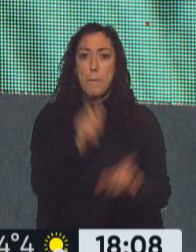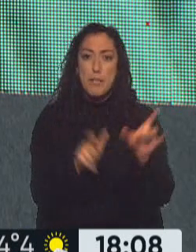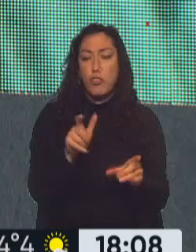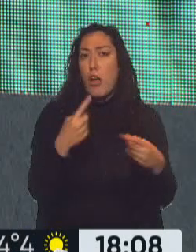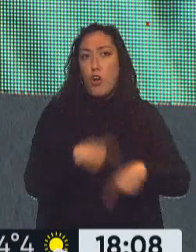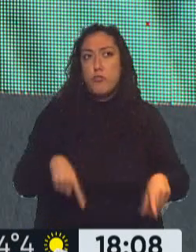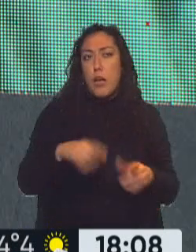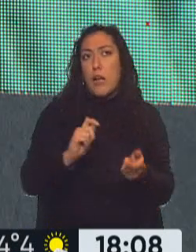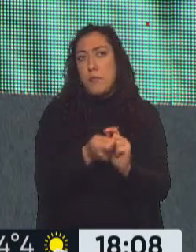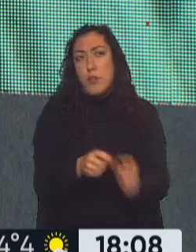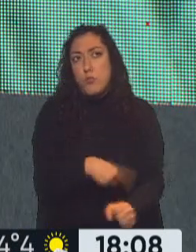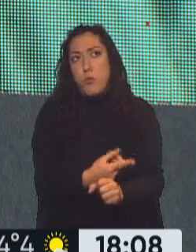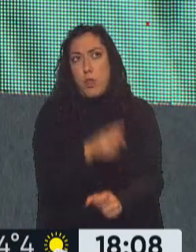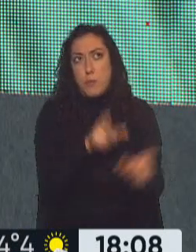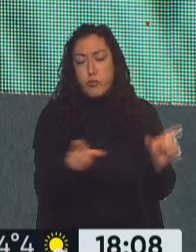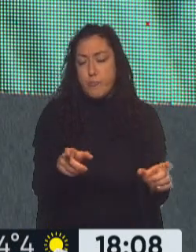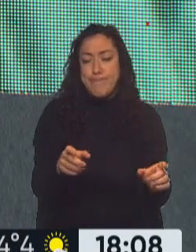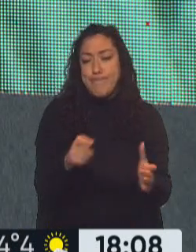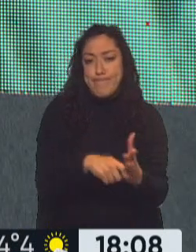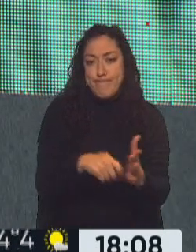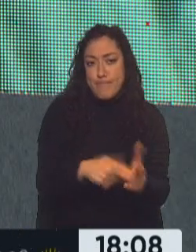incorregible, pero digo desde la cosa cotidiana,